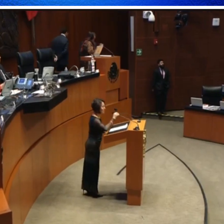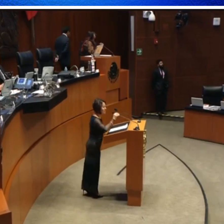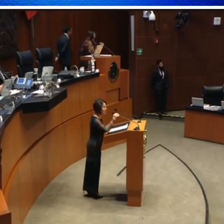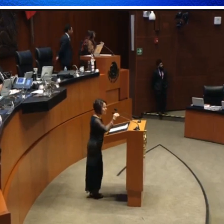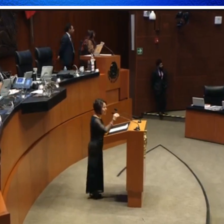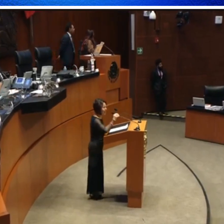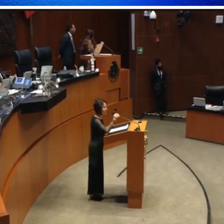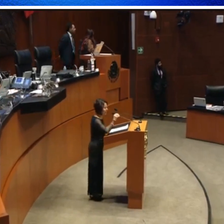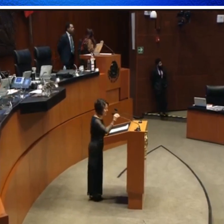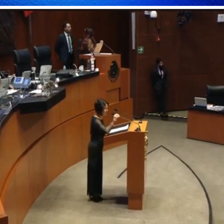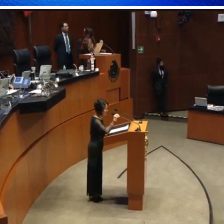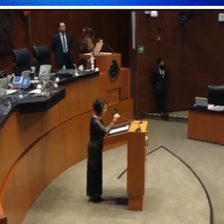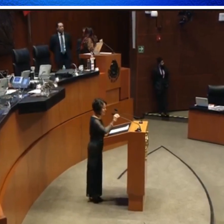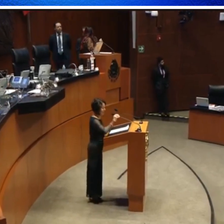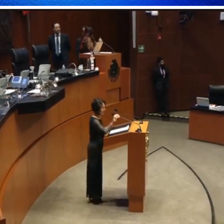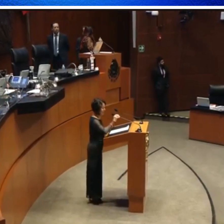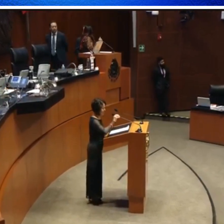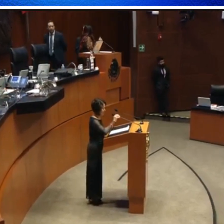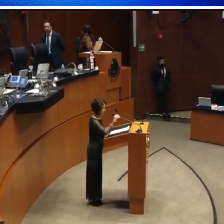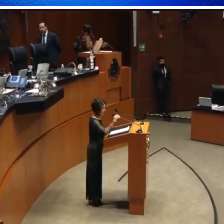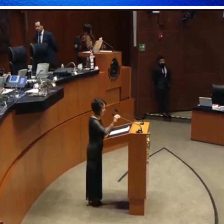Con su permiso, senadora presidenta.